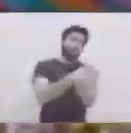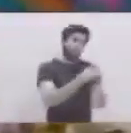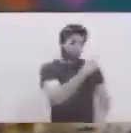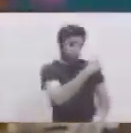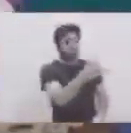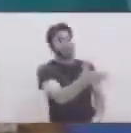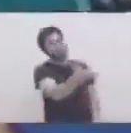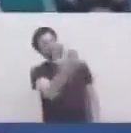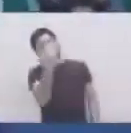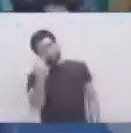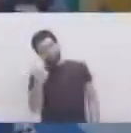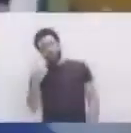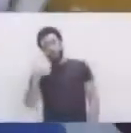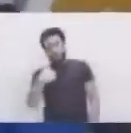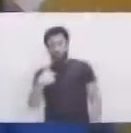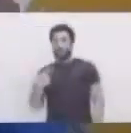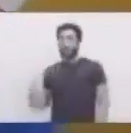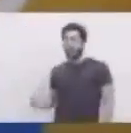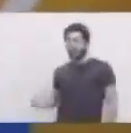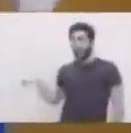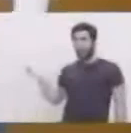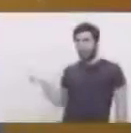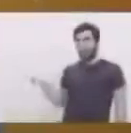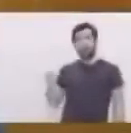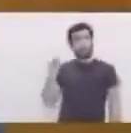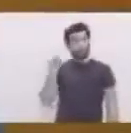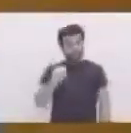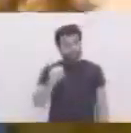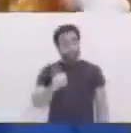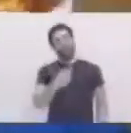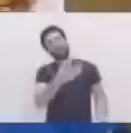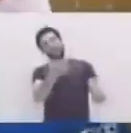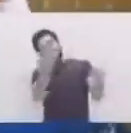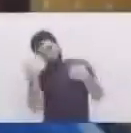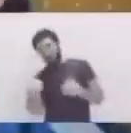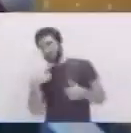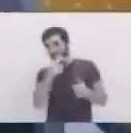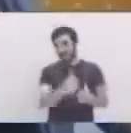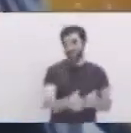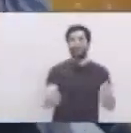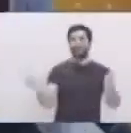una parte de mi cola? ¿Quién más quiere ser parte de mi cola?